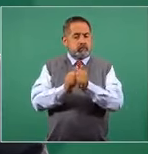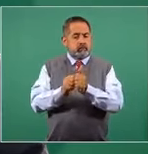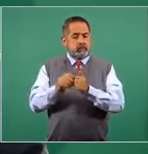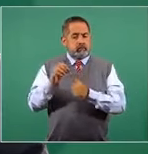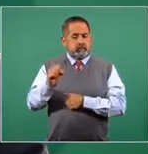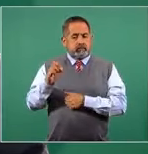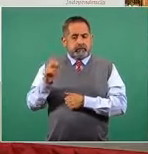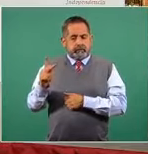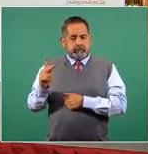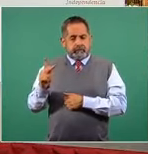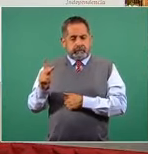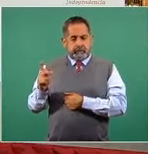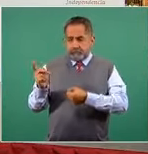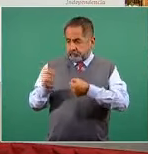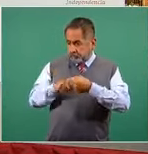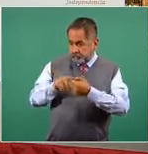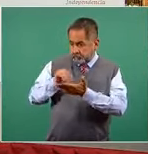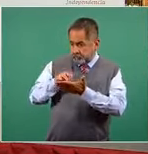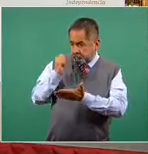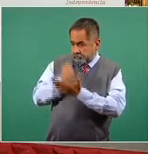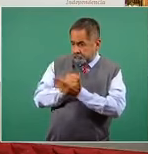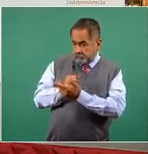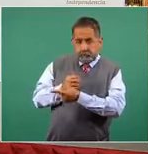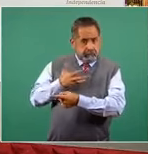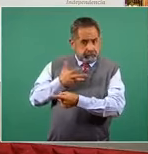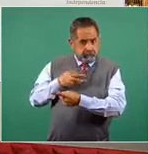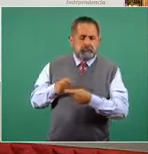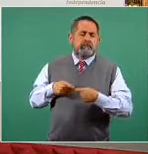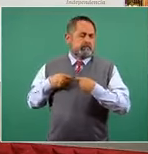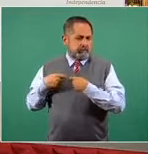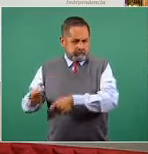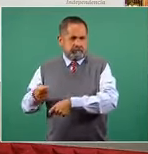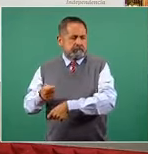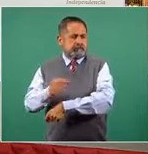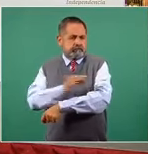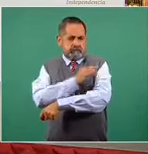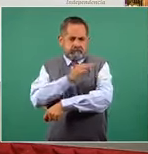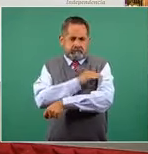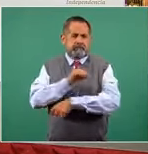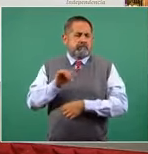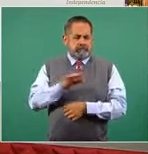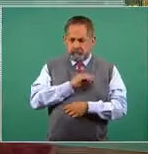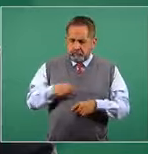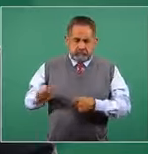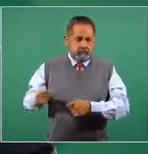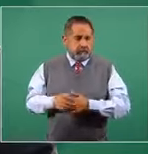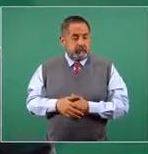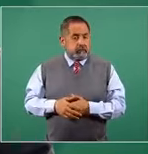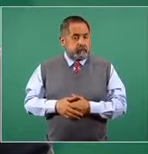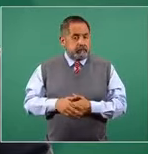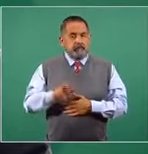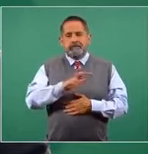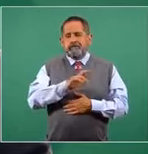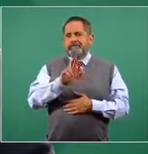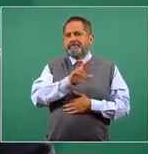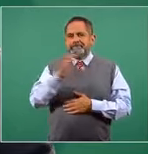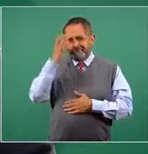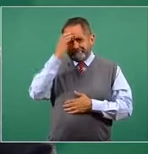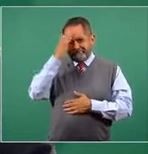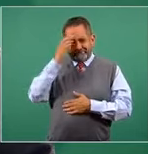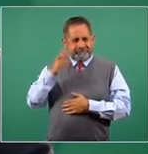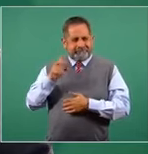de Educación Pública y que lo están, que tienen este registro de validez oficial, reconocimiento de validez oficial, es